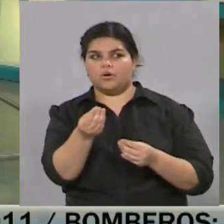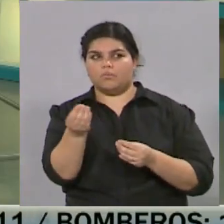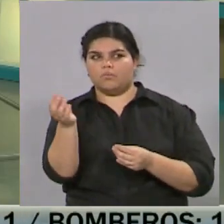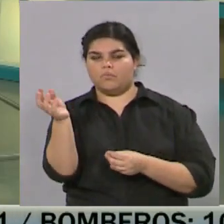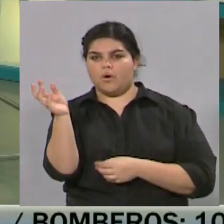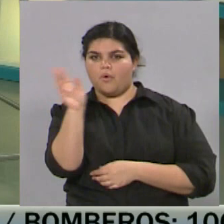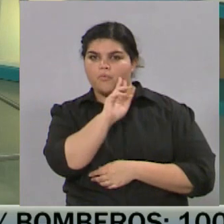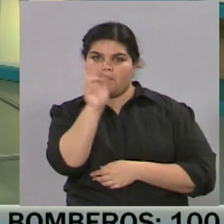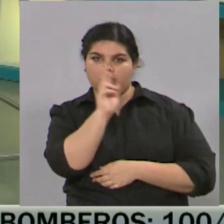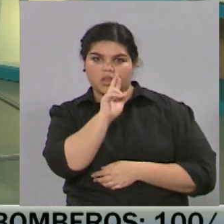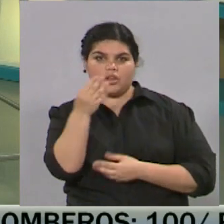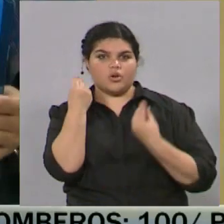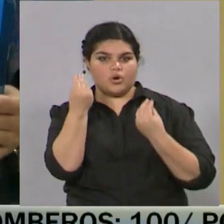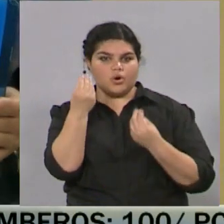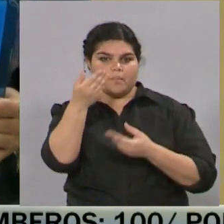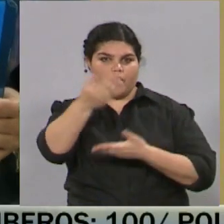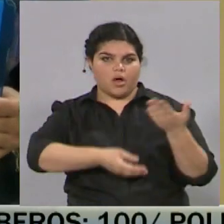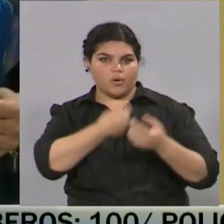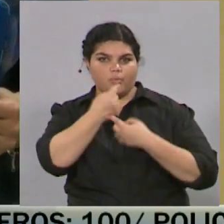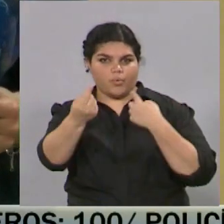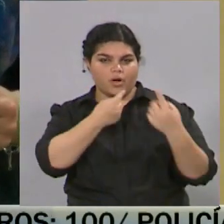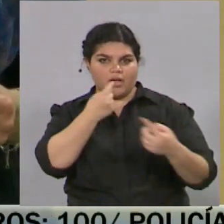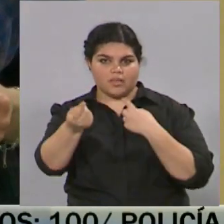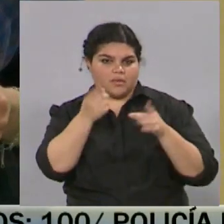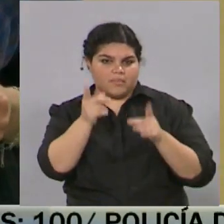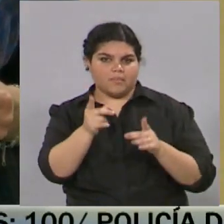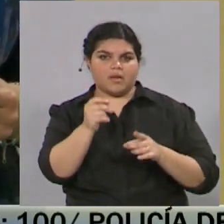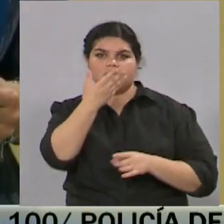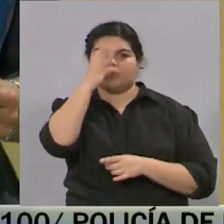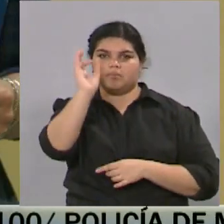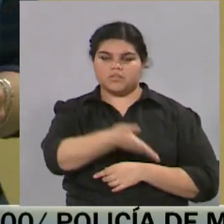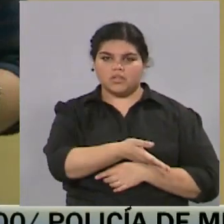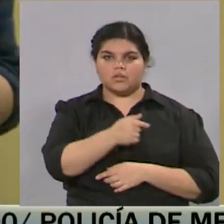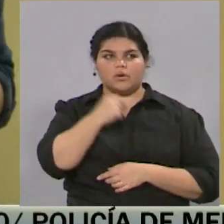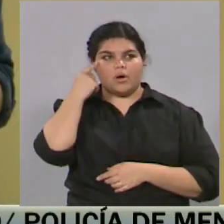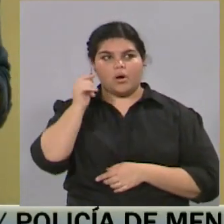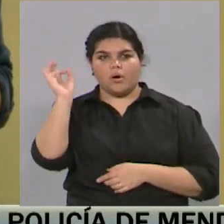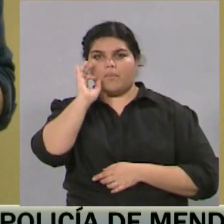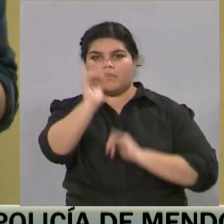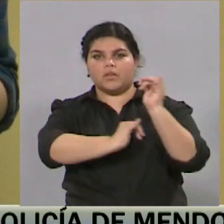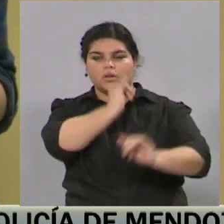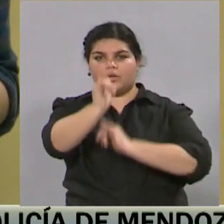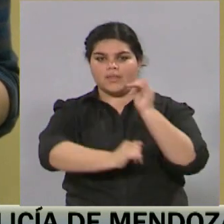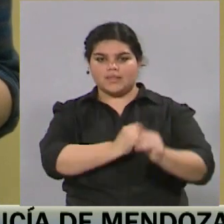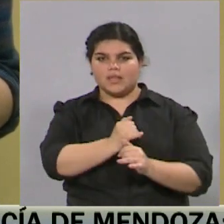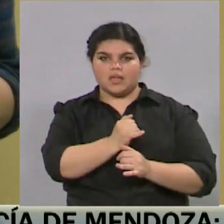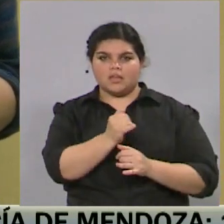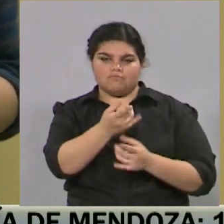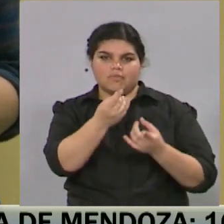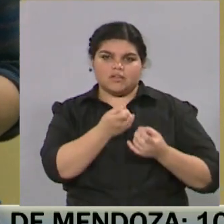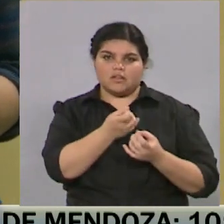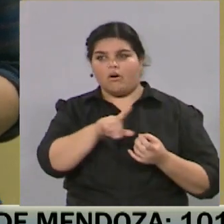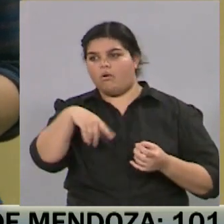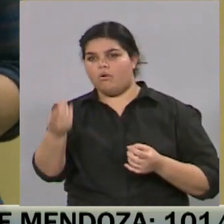esta encuesta se hablaba de este tema y la mitad opina que el cupo laboral es necesario, mientras que la otra mitad cree